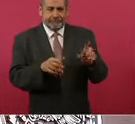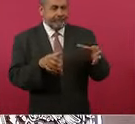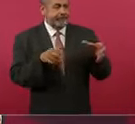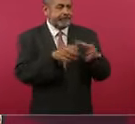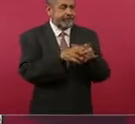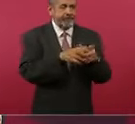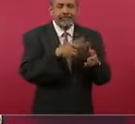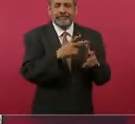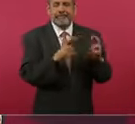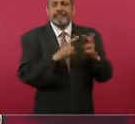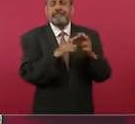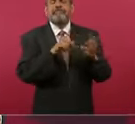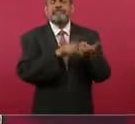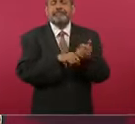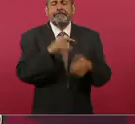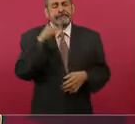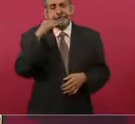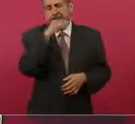la hipocresía.